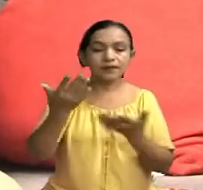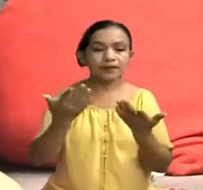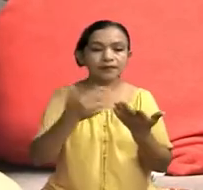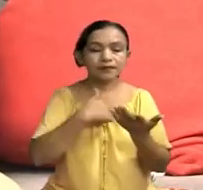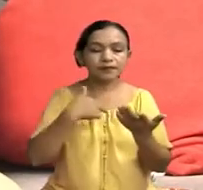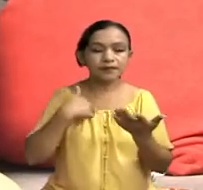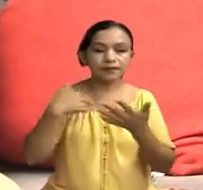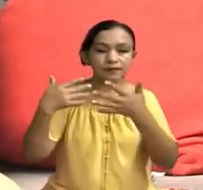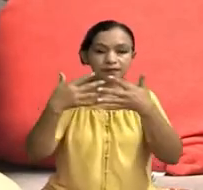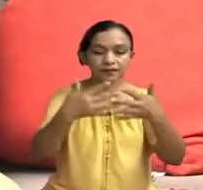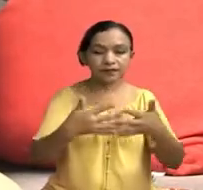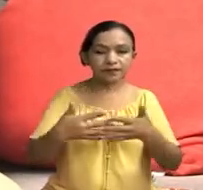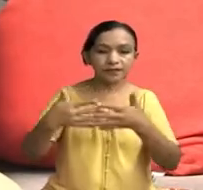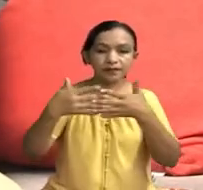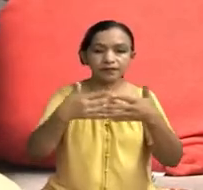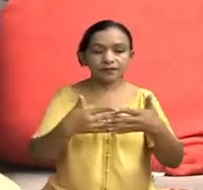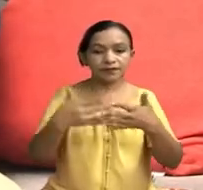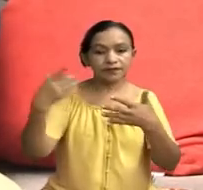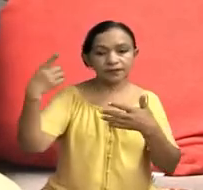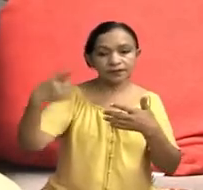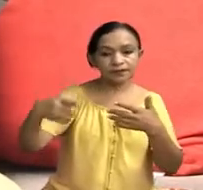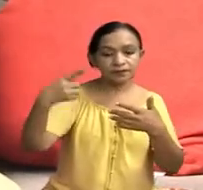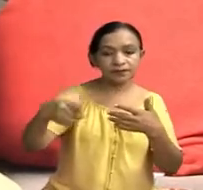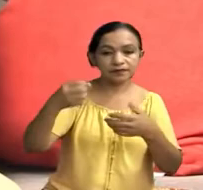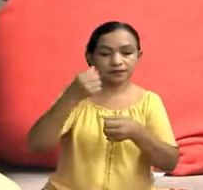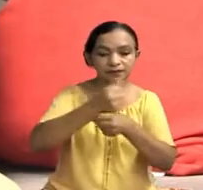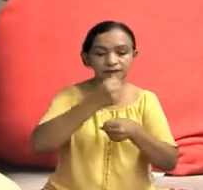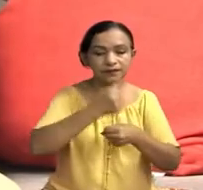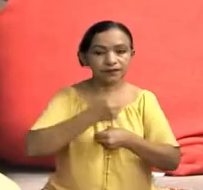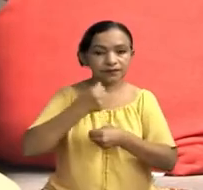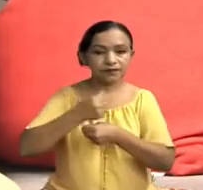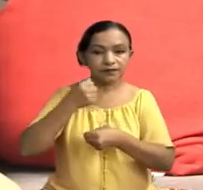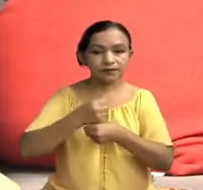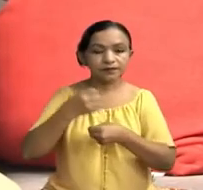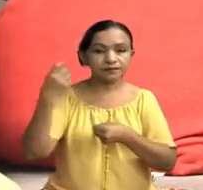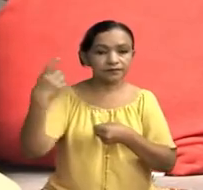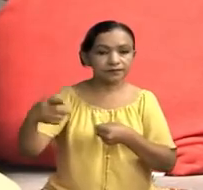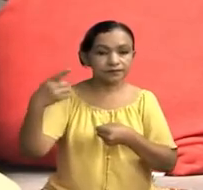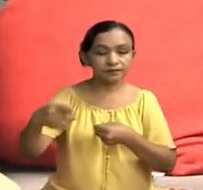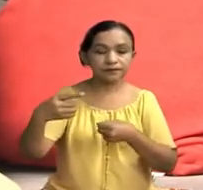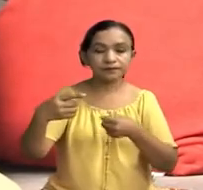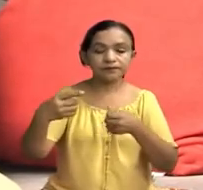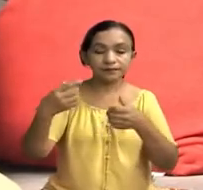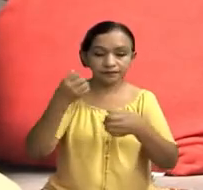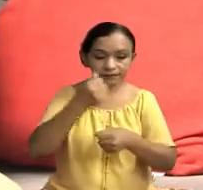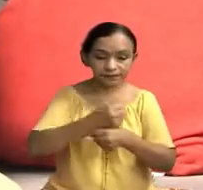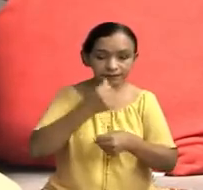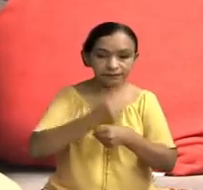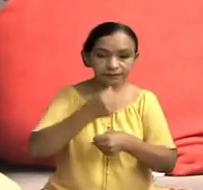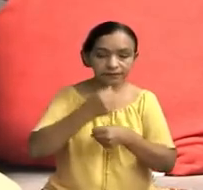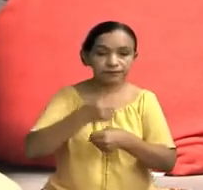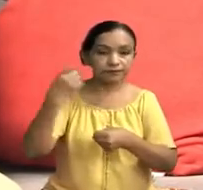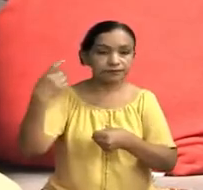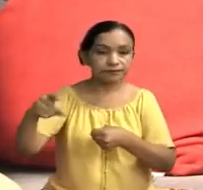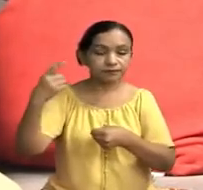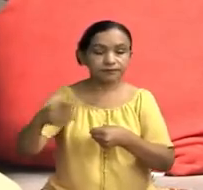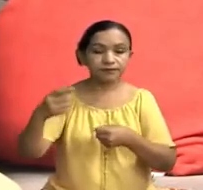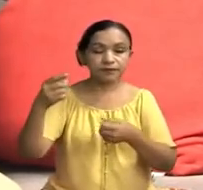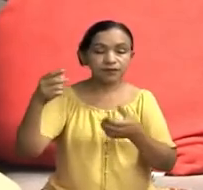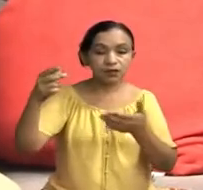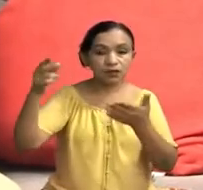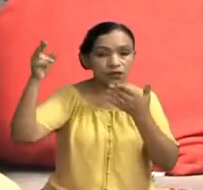injerencismo yanqui, los derechos de los trabajadores, reivindicar los derechos de los trabajadores, los derechos de los originarios, de los